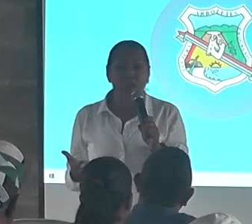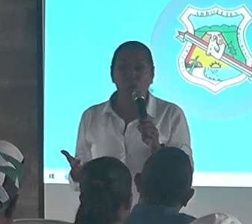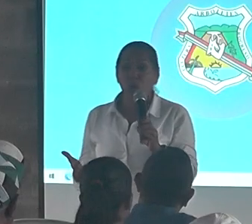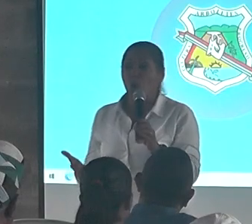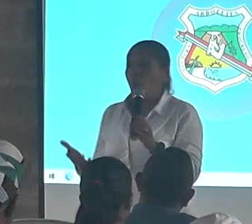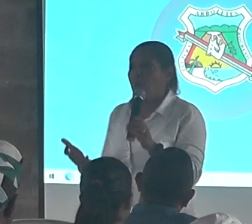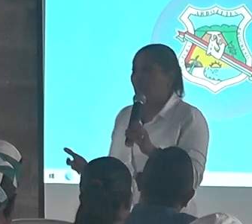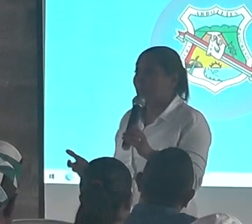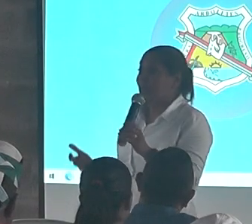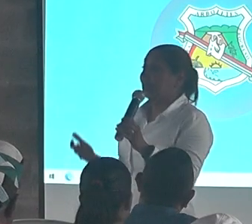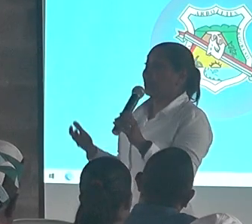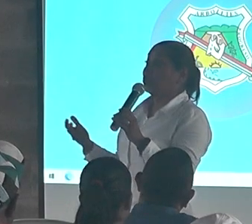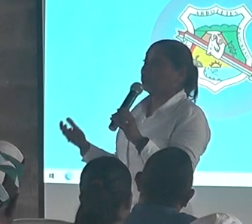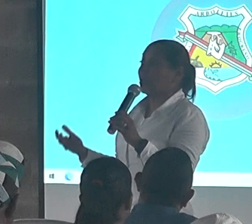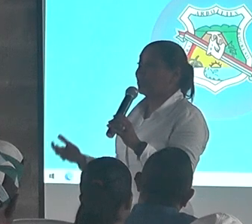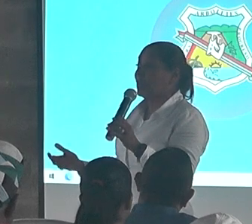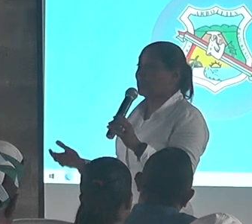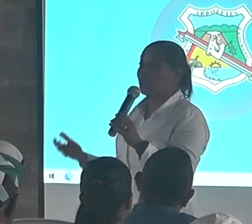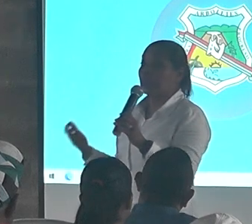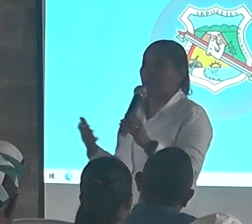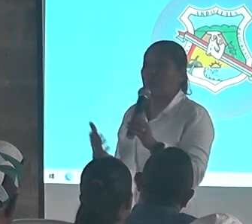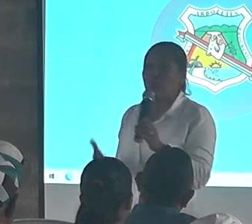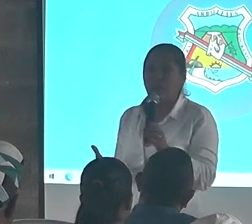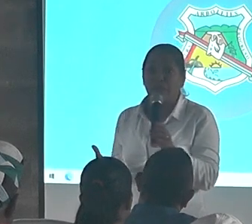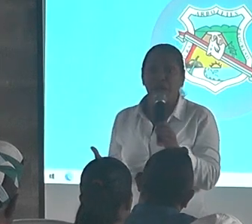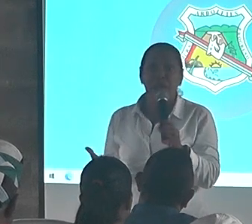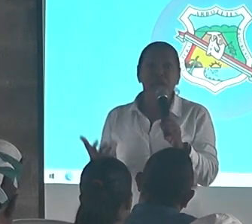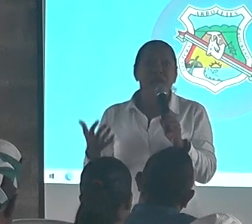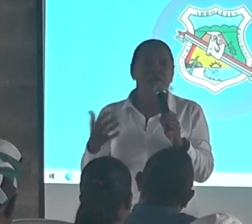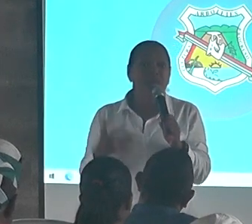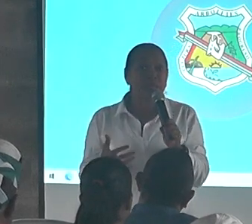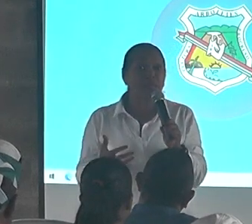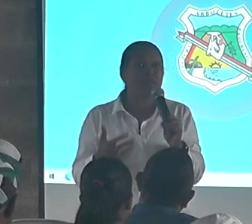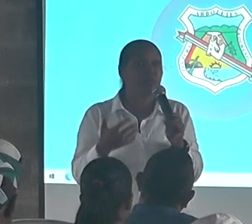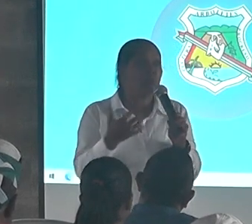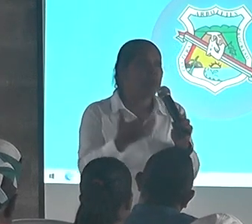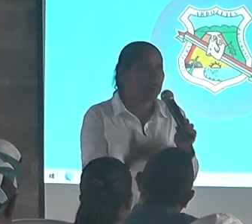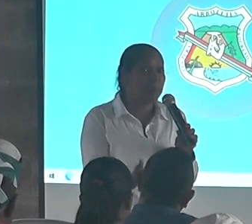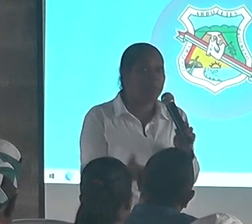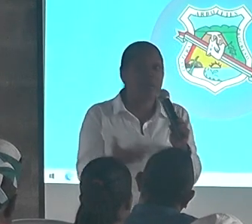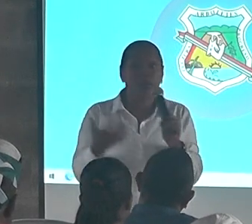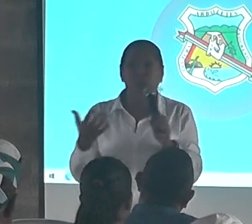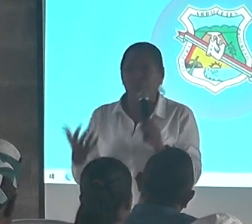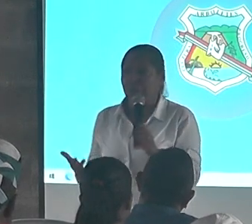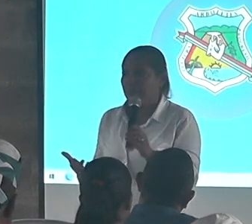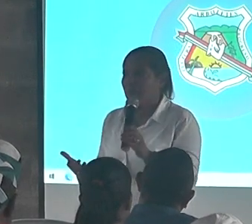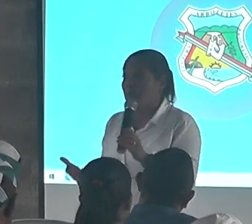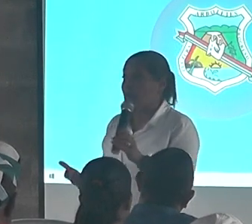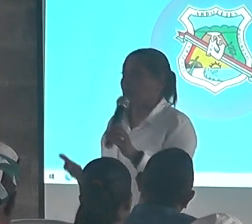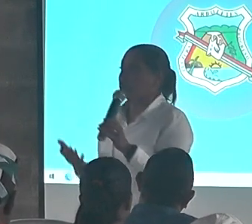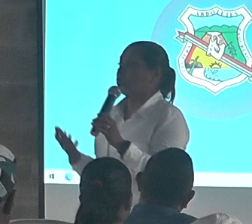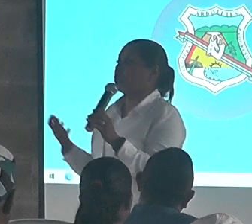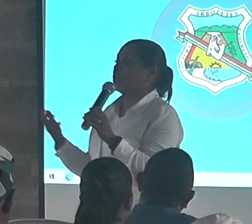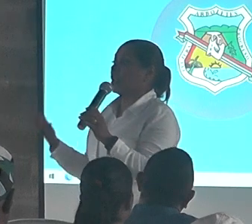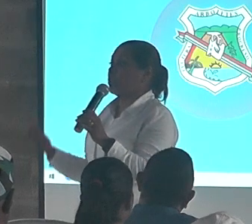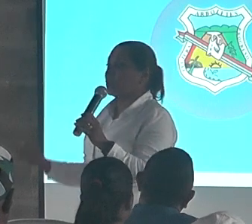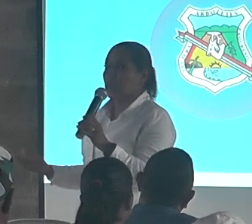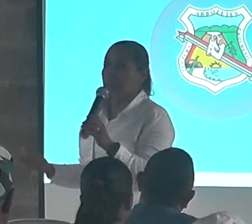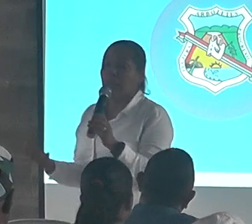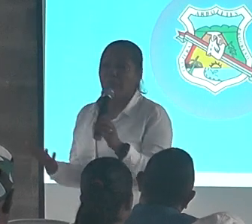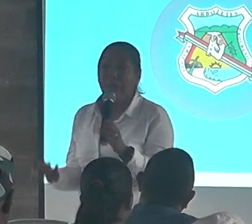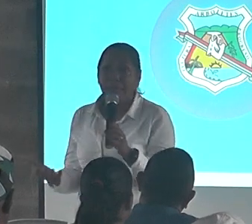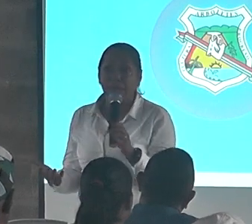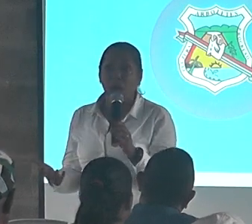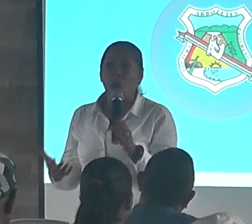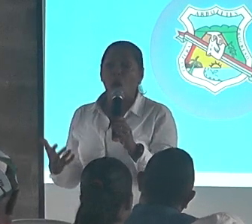está prestando, cuando necesitemos un servicio en nuestra vivienda y necesitamos que la empresa nos preste servicio. Entonces nosotros tenemos